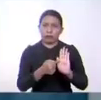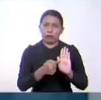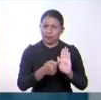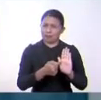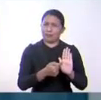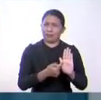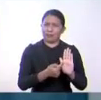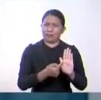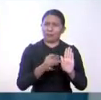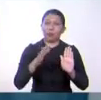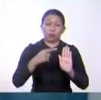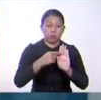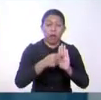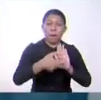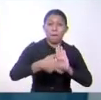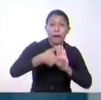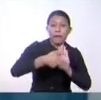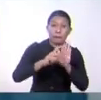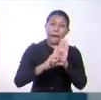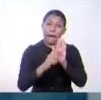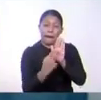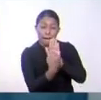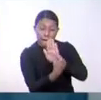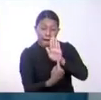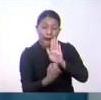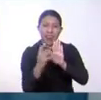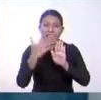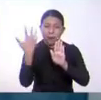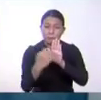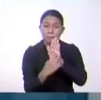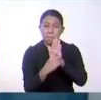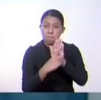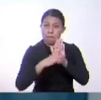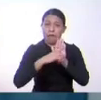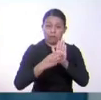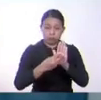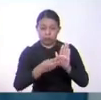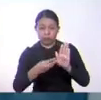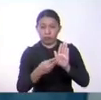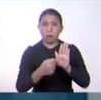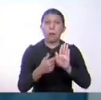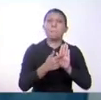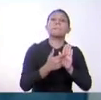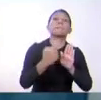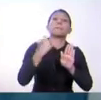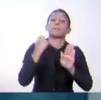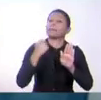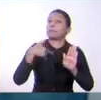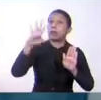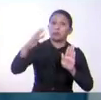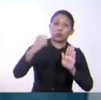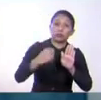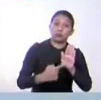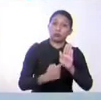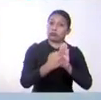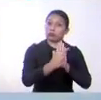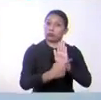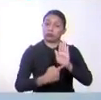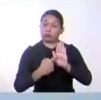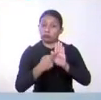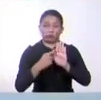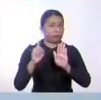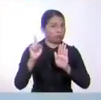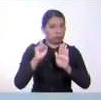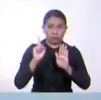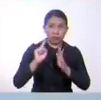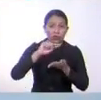la maquinaria de las células vegetales ha priorizado muchas estructuras en lugar del núcleo